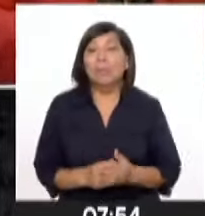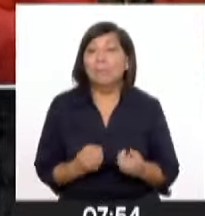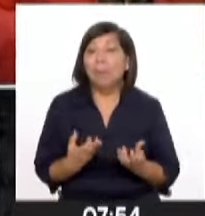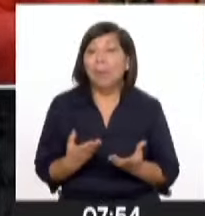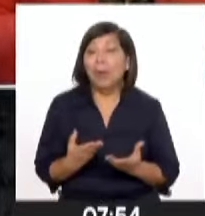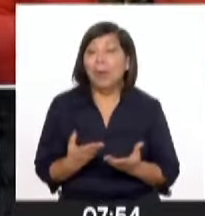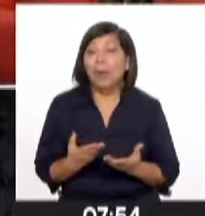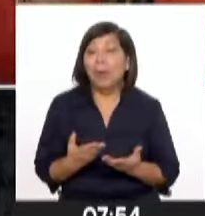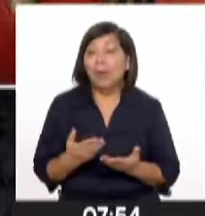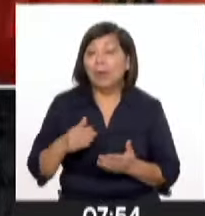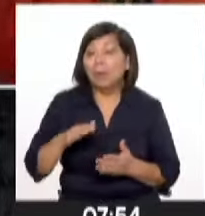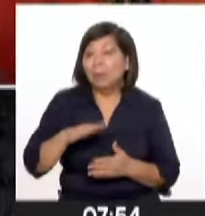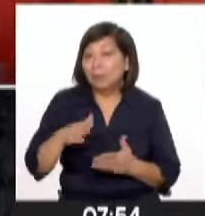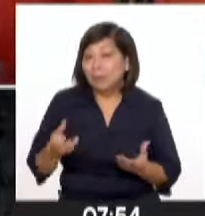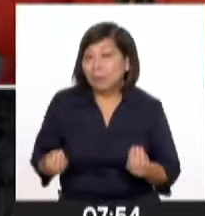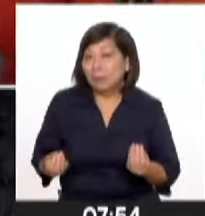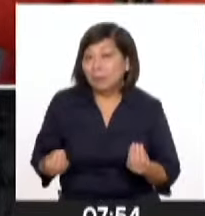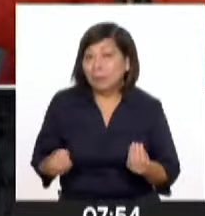por el Niño,